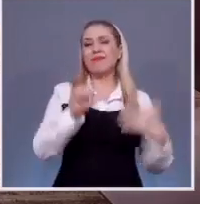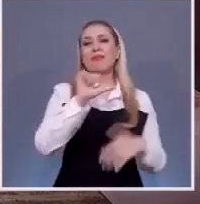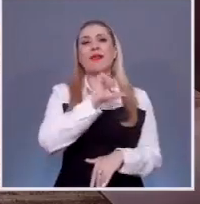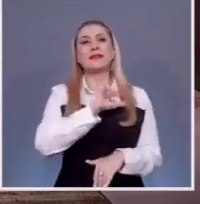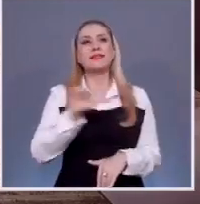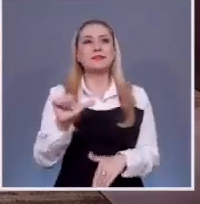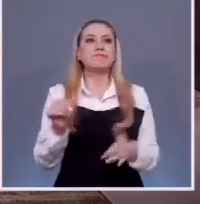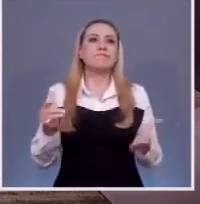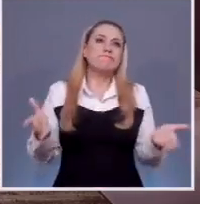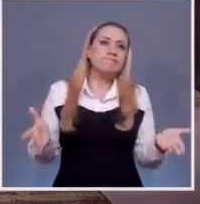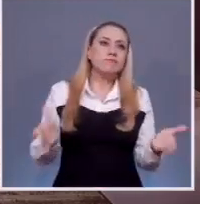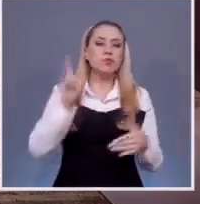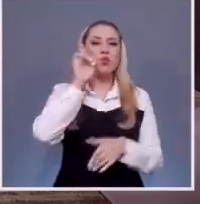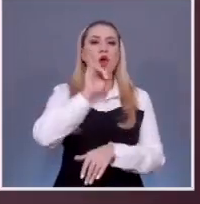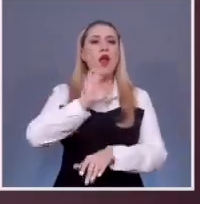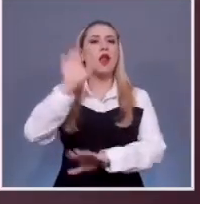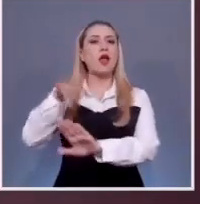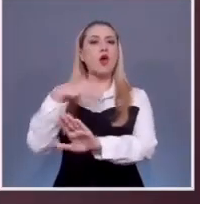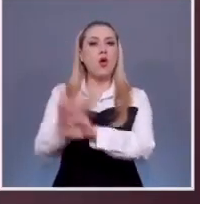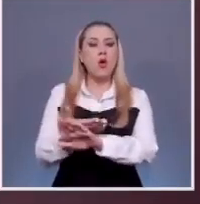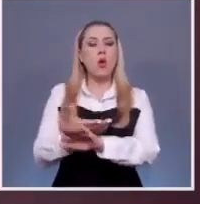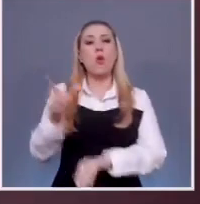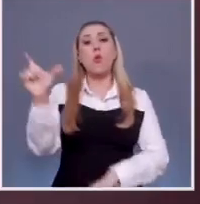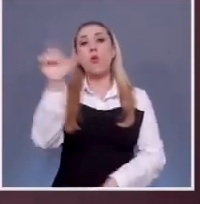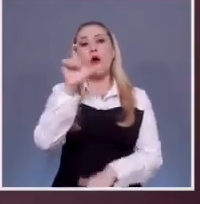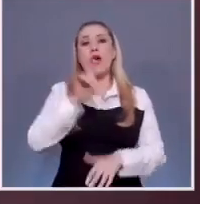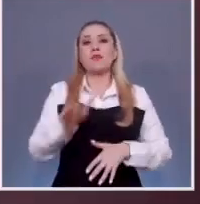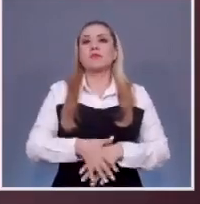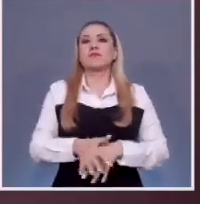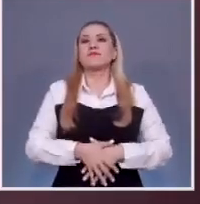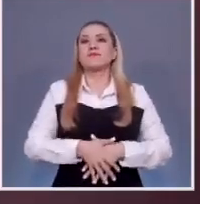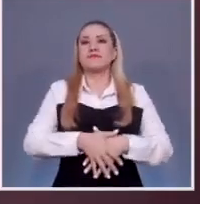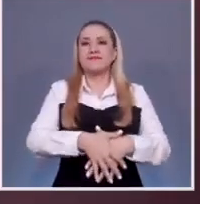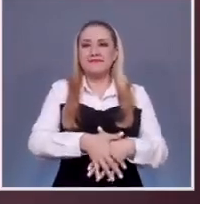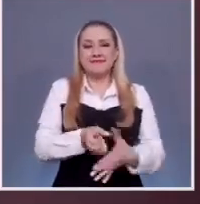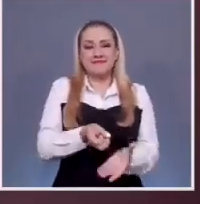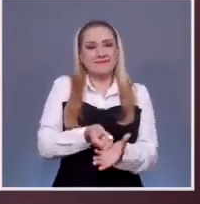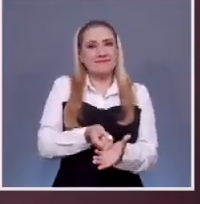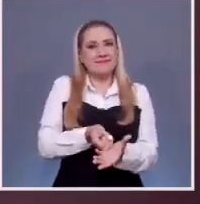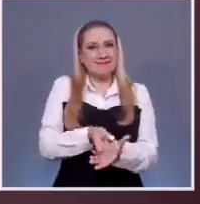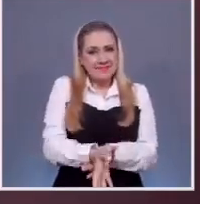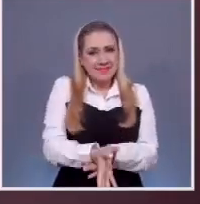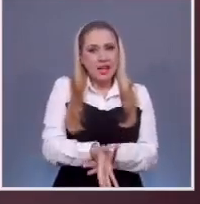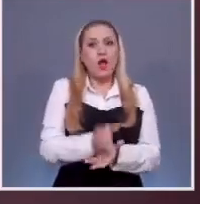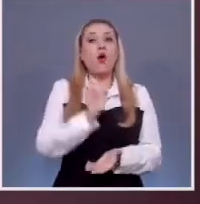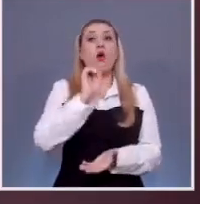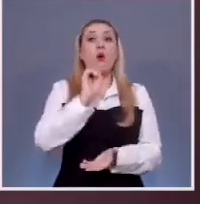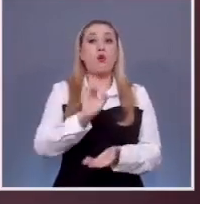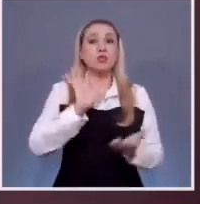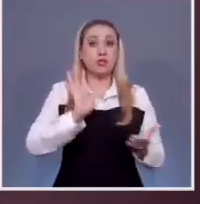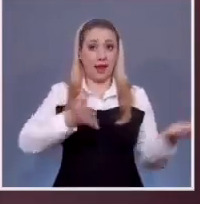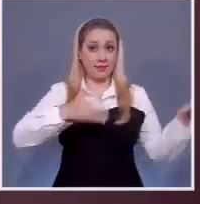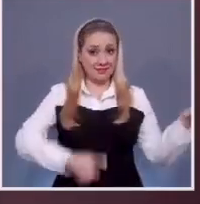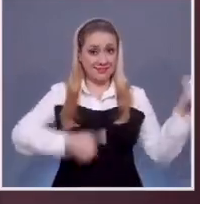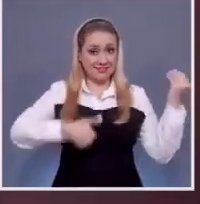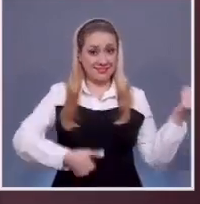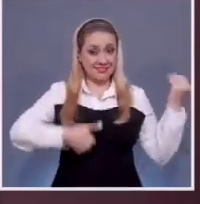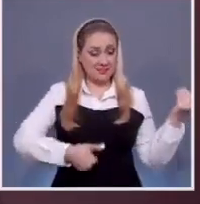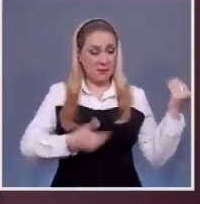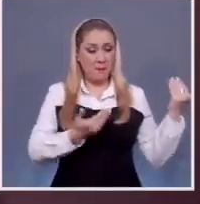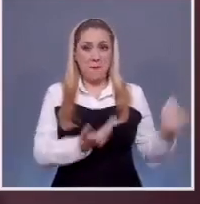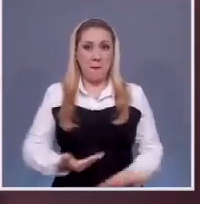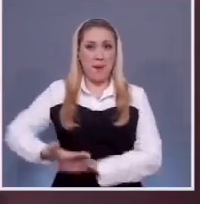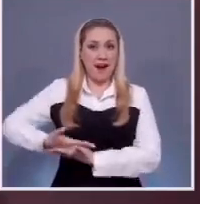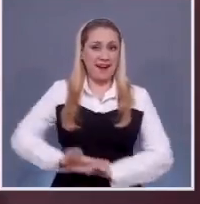contra las mujeres en el proceso del embarazo, el parto o el posparto, y que dañan no solamente la parte física, sino también la